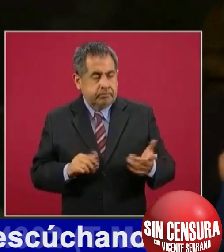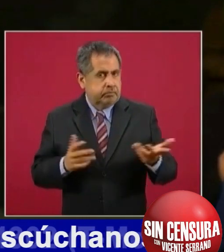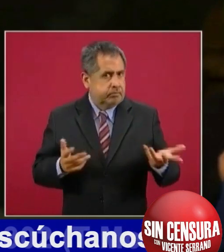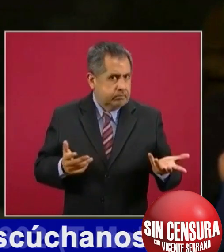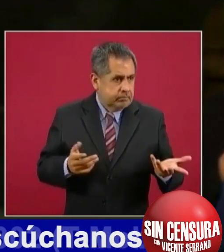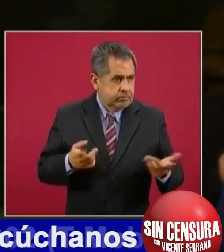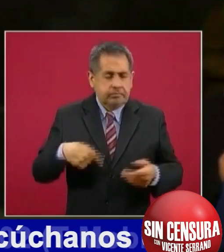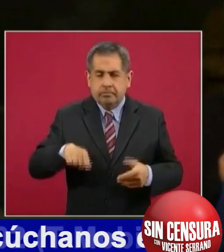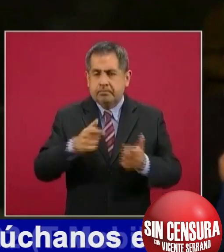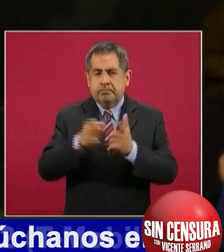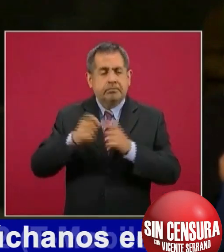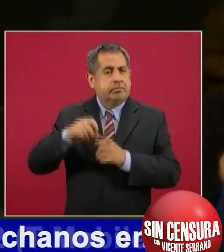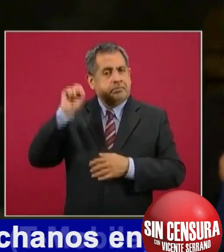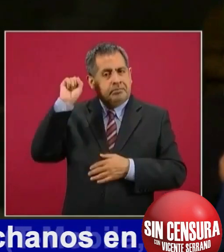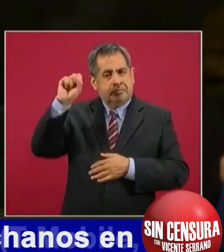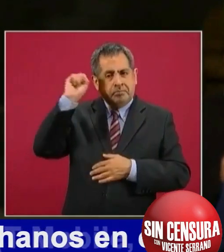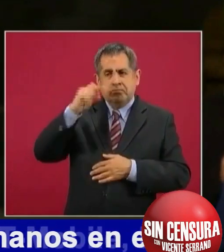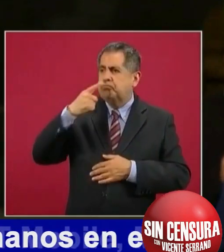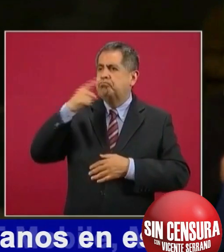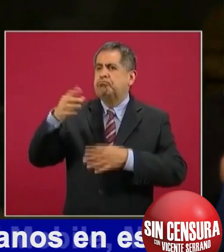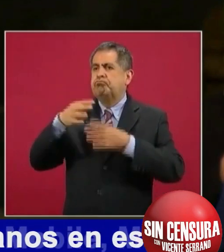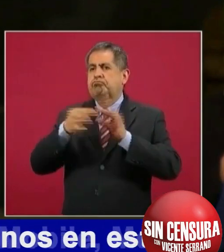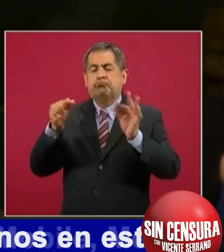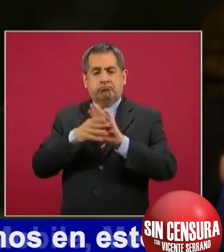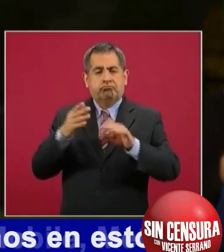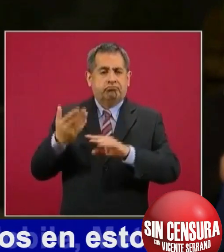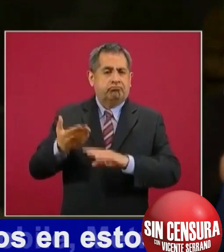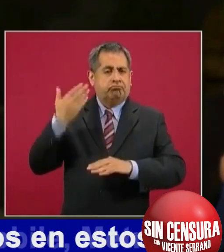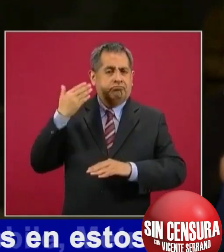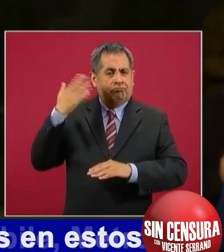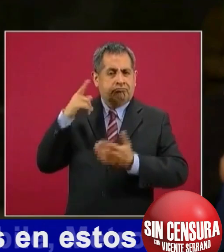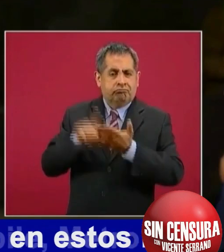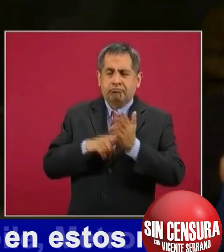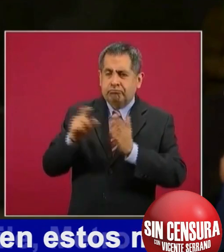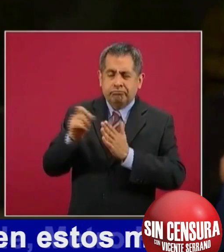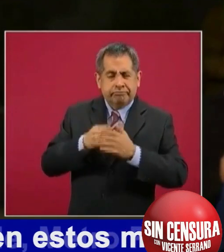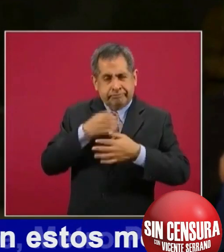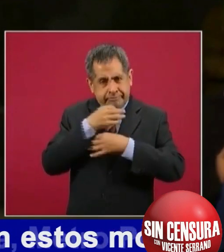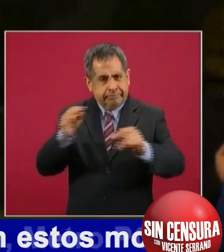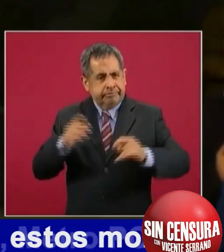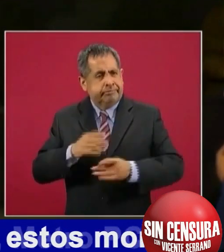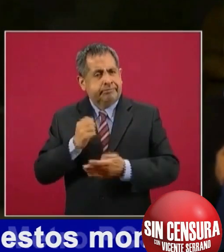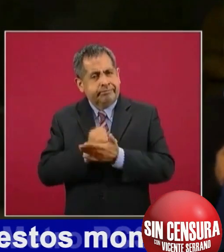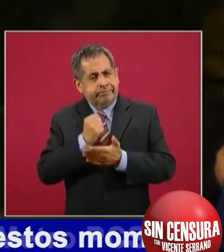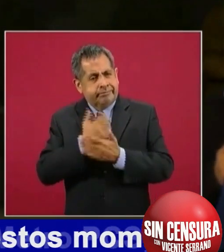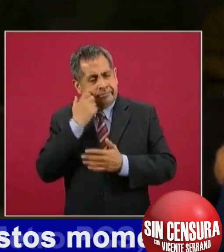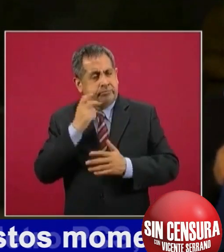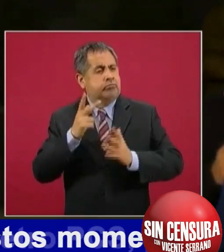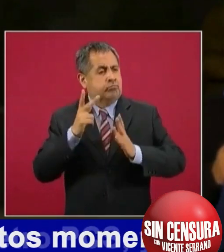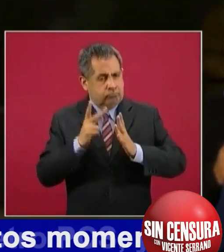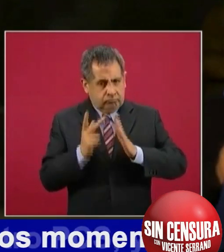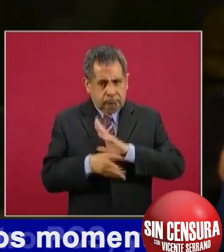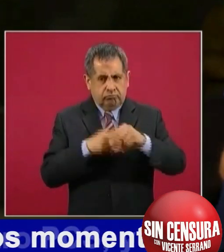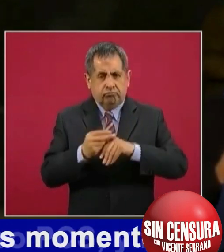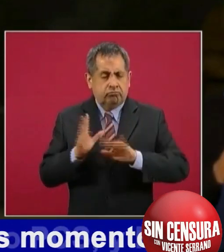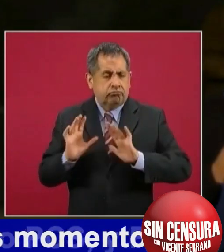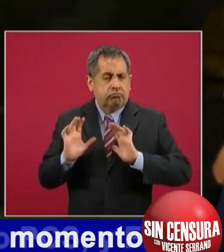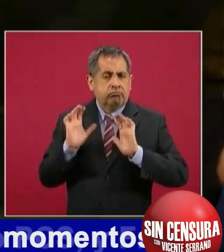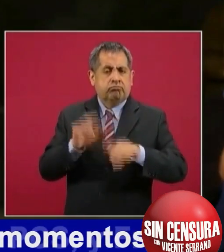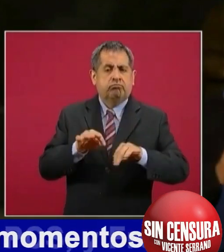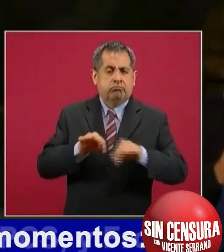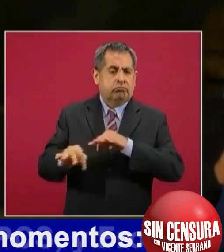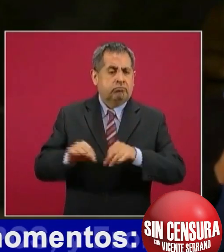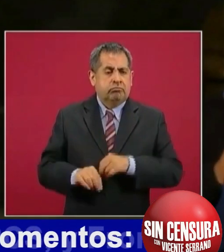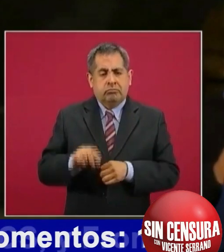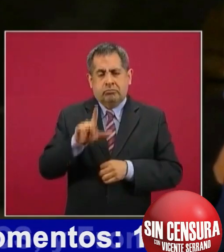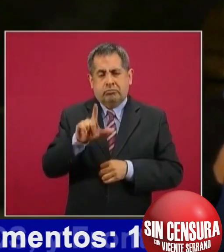los que realizan esta denuncia, ya la hicieron hace algunos meses, están exigiendo la reinserción laboral prácticamente, y